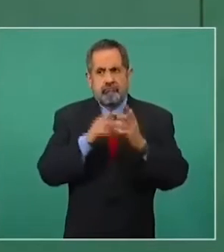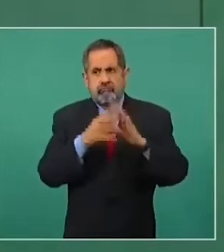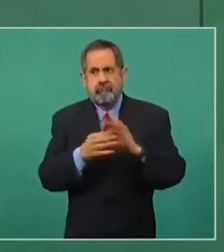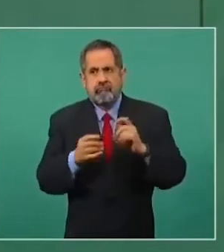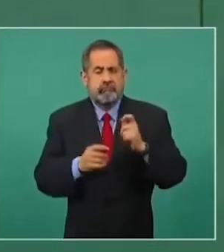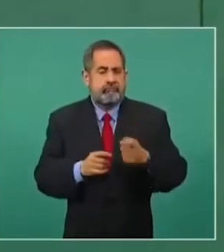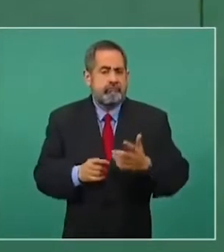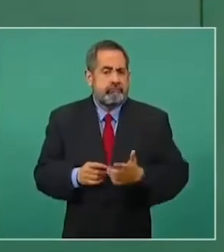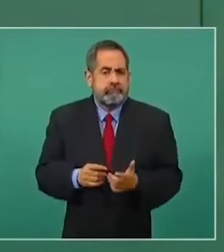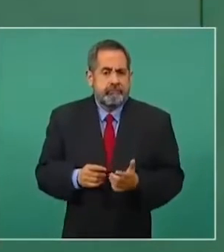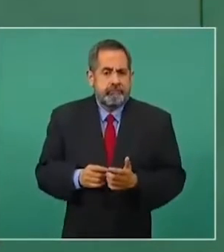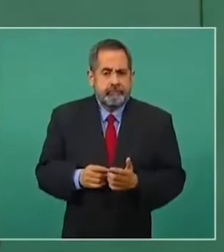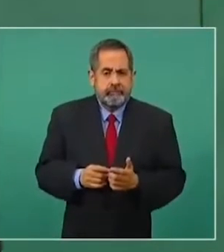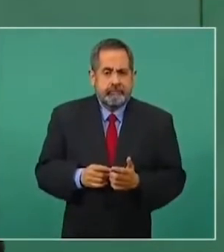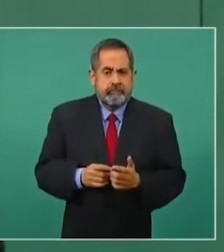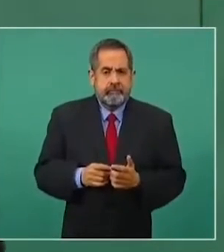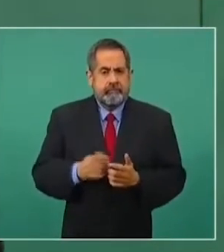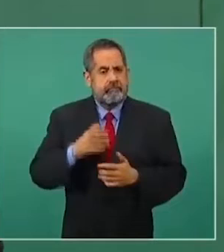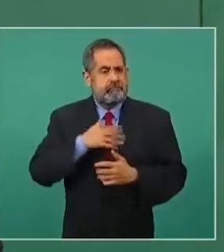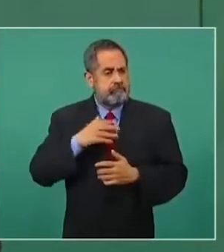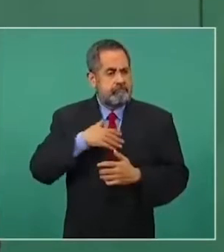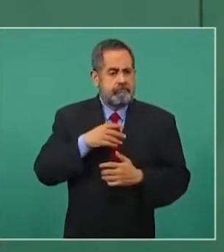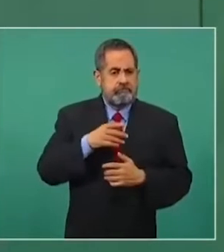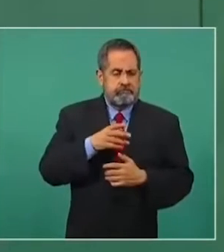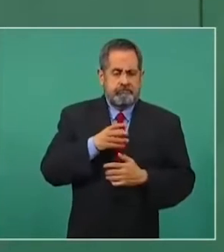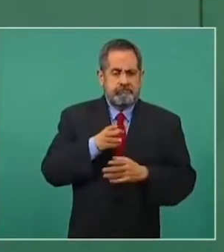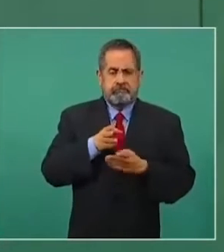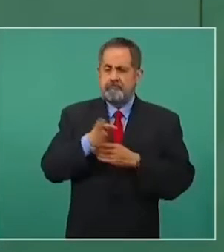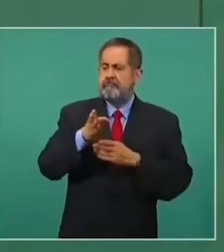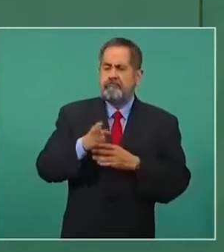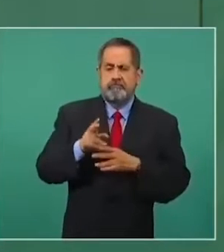centristas,